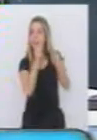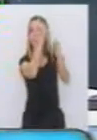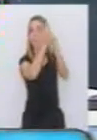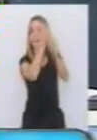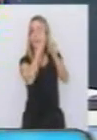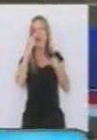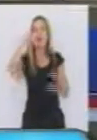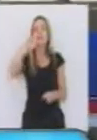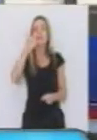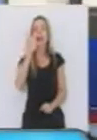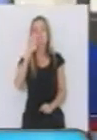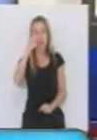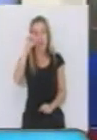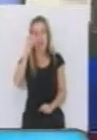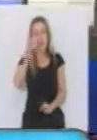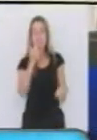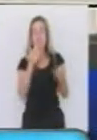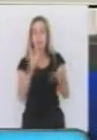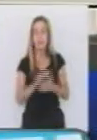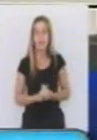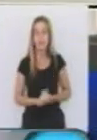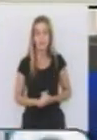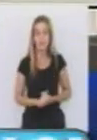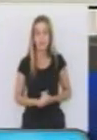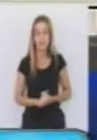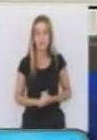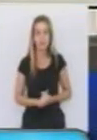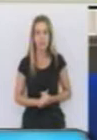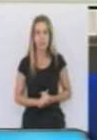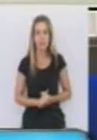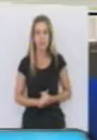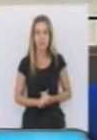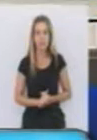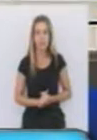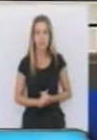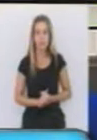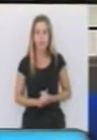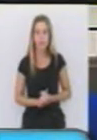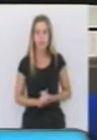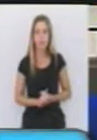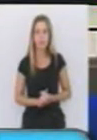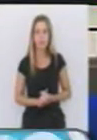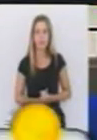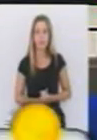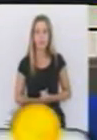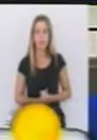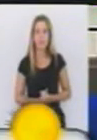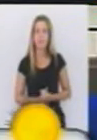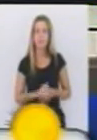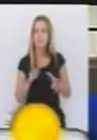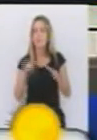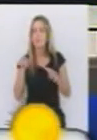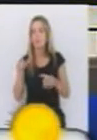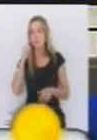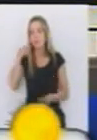cambiale. Sí, Antonio, lo que pasa es que sucede algo muy parecido a lo que pasa con Scioli, ¿no? Es cierto, Insaurralde mide, es uno de los candidatos kirchneristas que